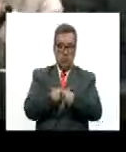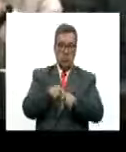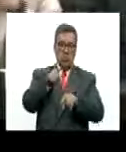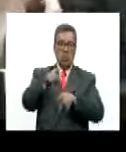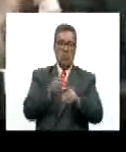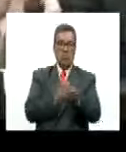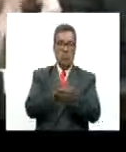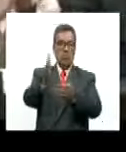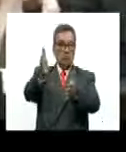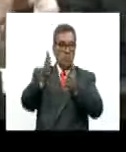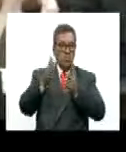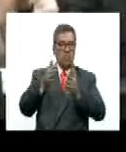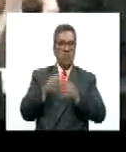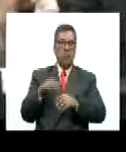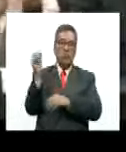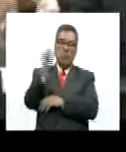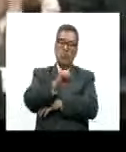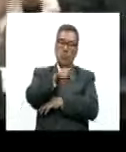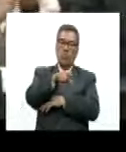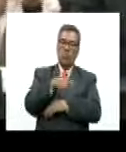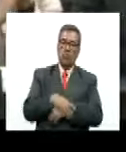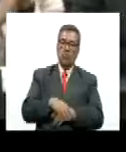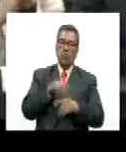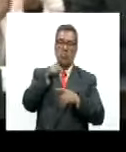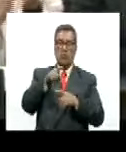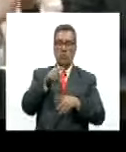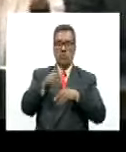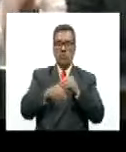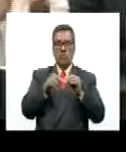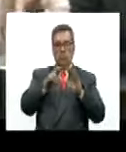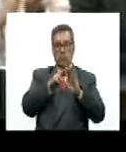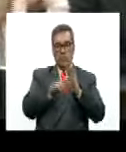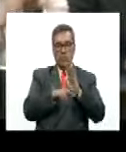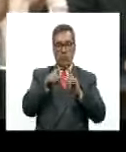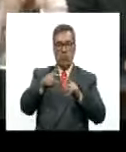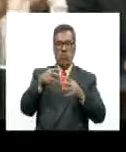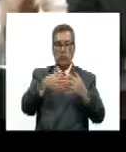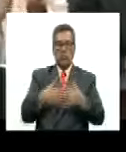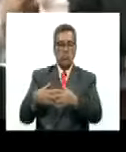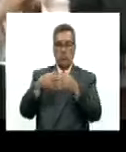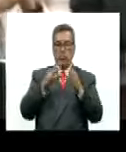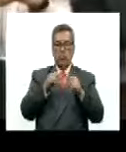vamos invictos en la derrota de estas medidas imperiales. Es todo,